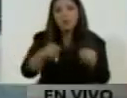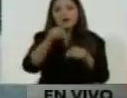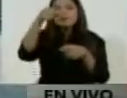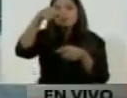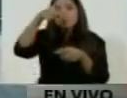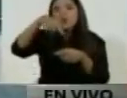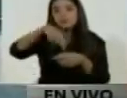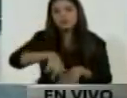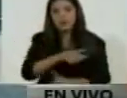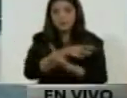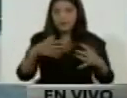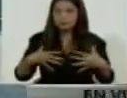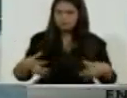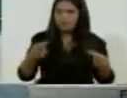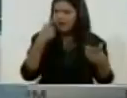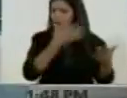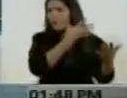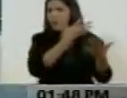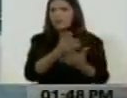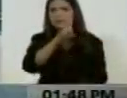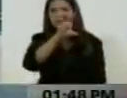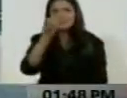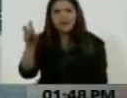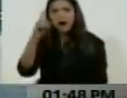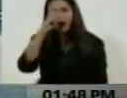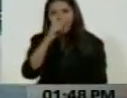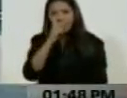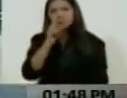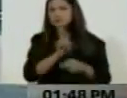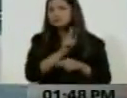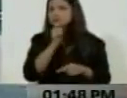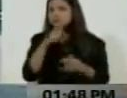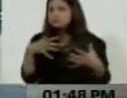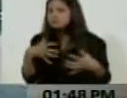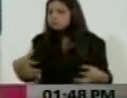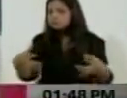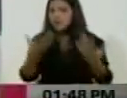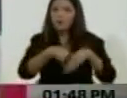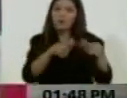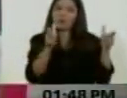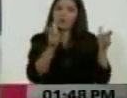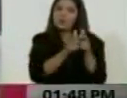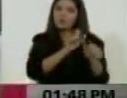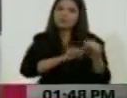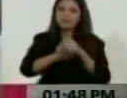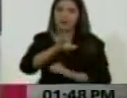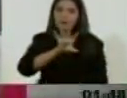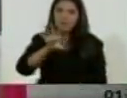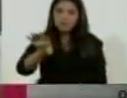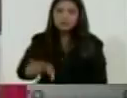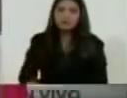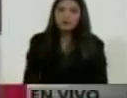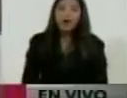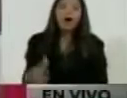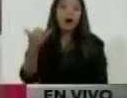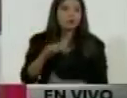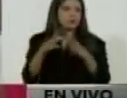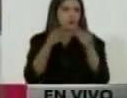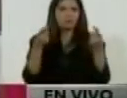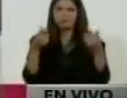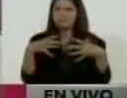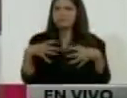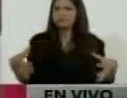La riqueza nuestra en 100 años se usó para enriquecer a una burguesía pátrida que tiene todas sus riquezas en